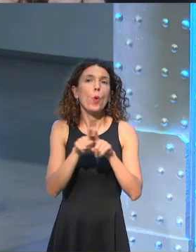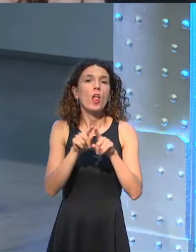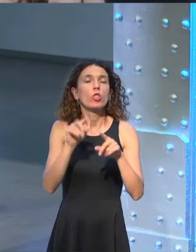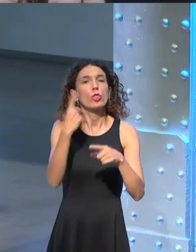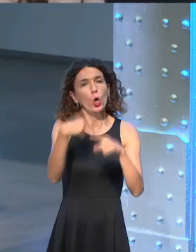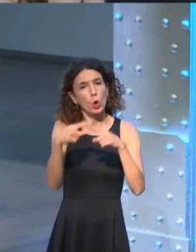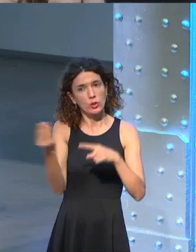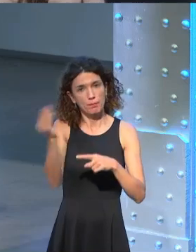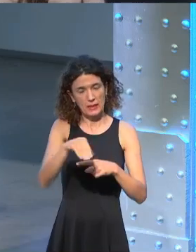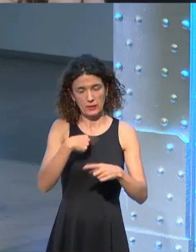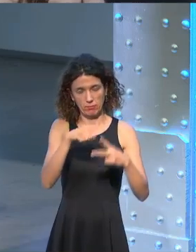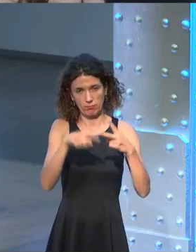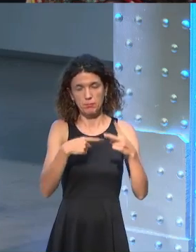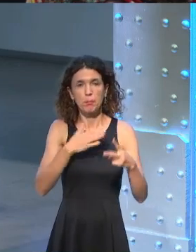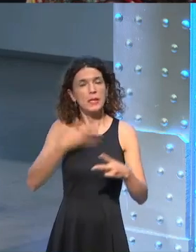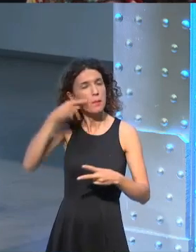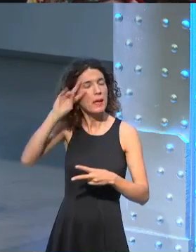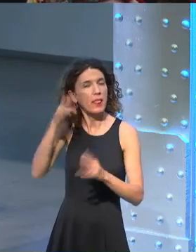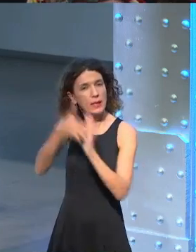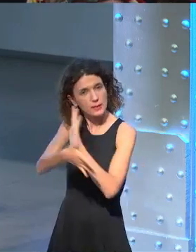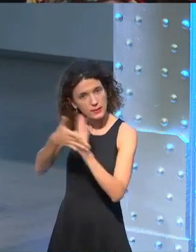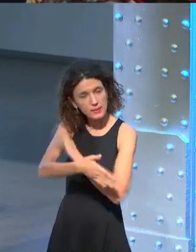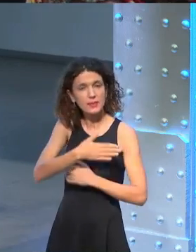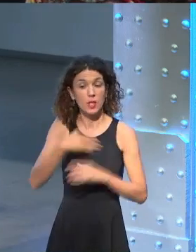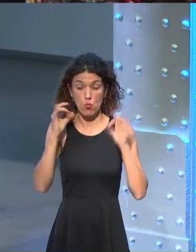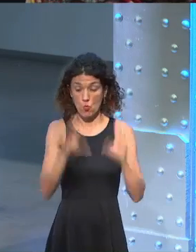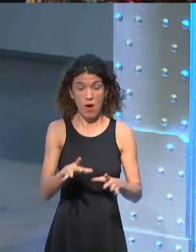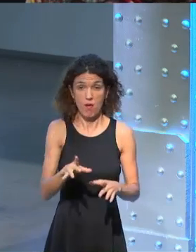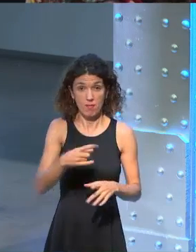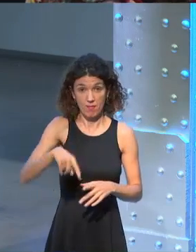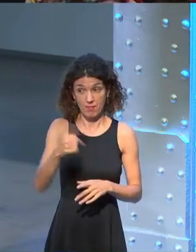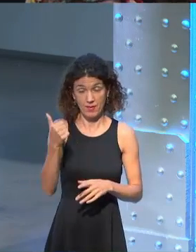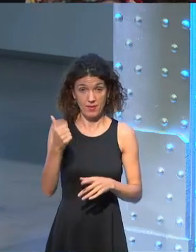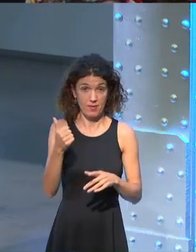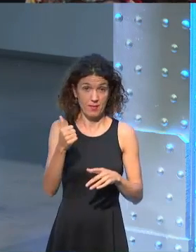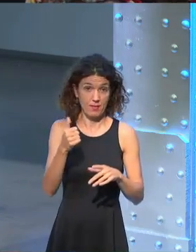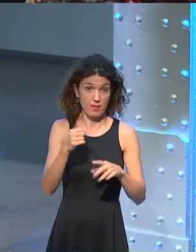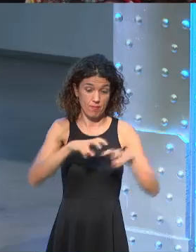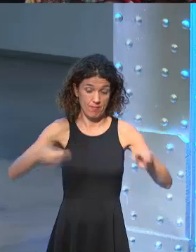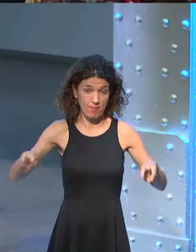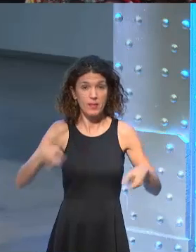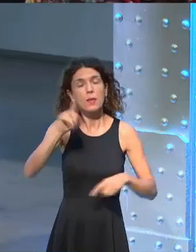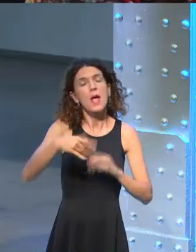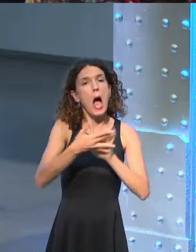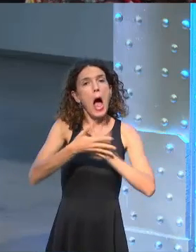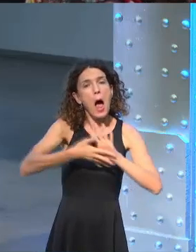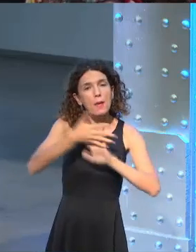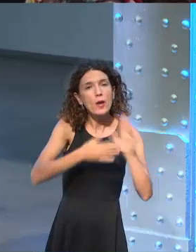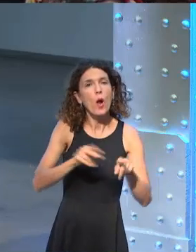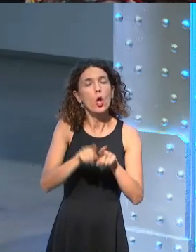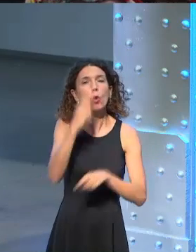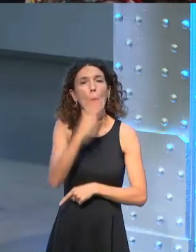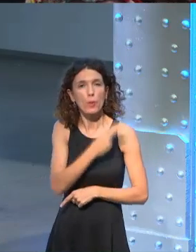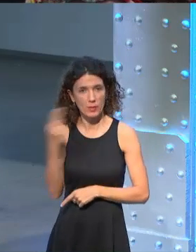puntualizaciones. Lo primero es contar un poco mi experiencia, igual que ella, y luego, por otro lado, hablar también del